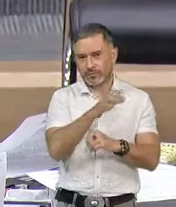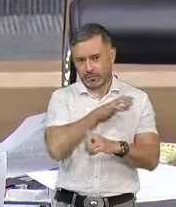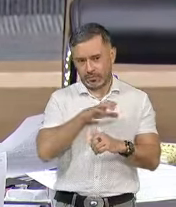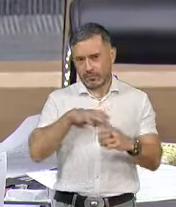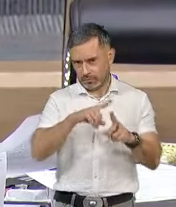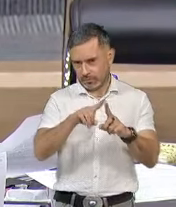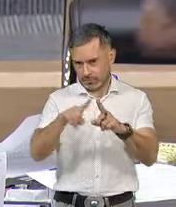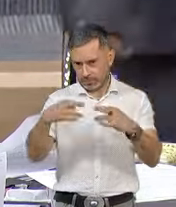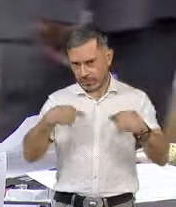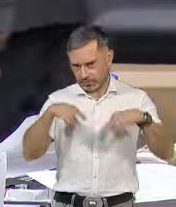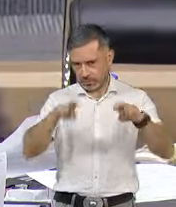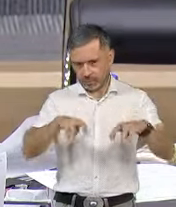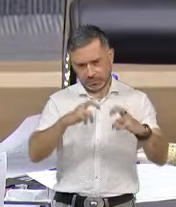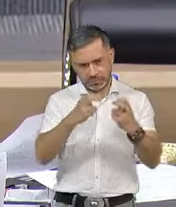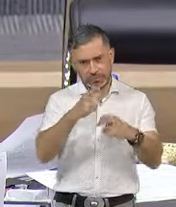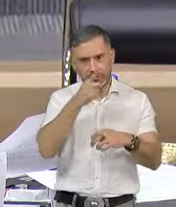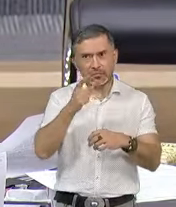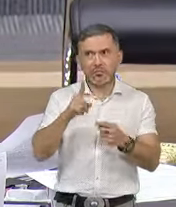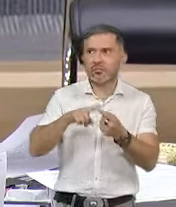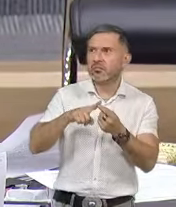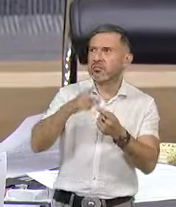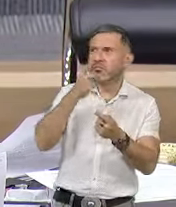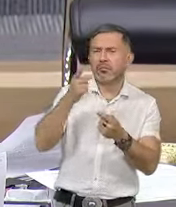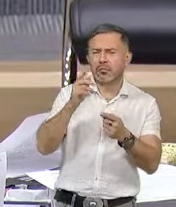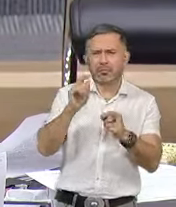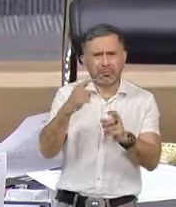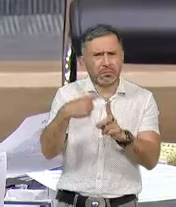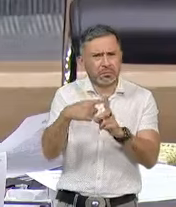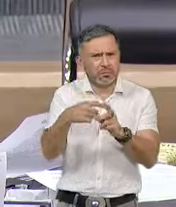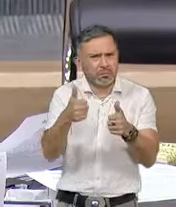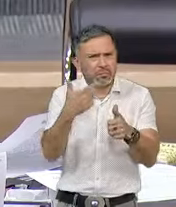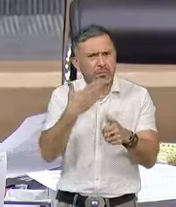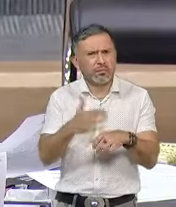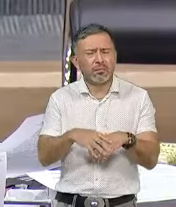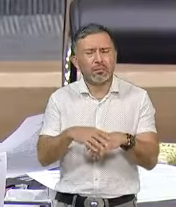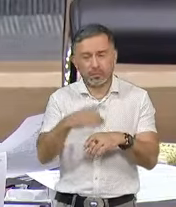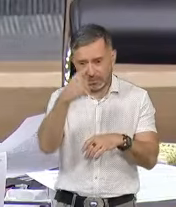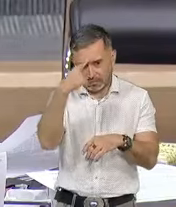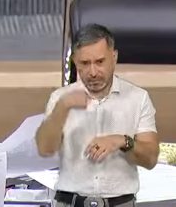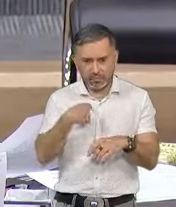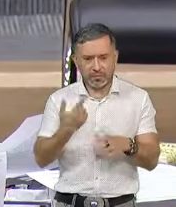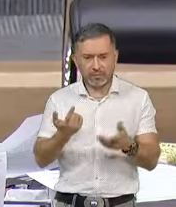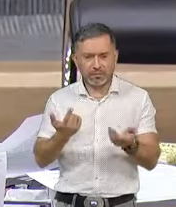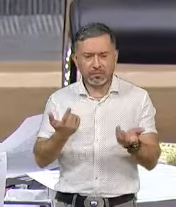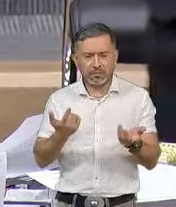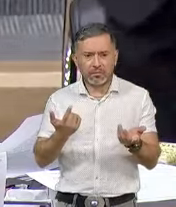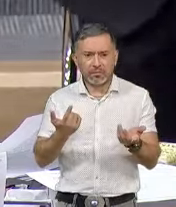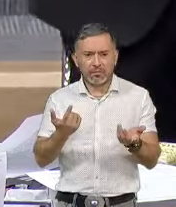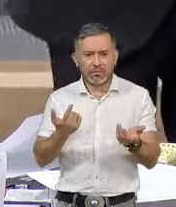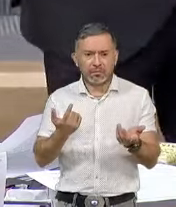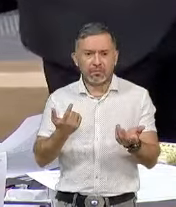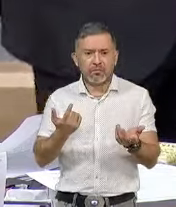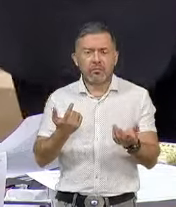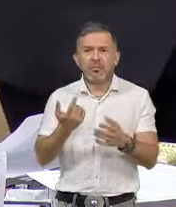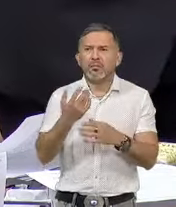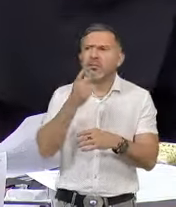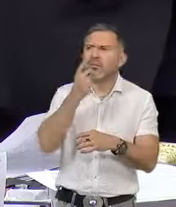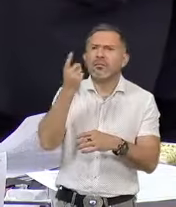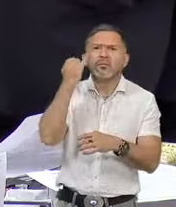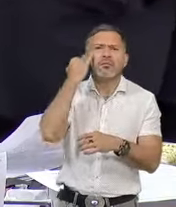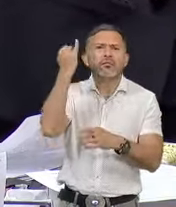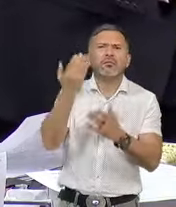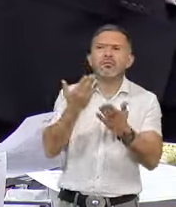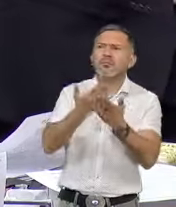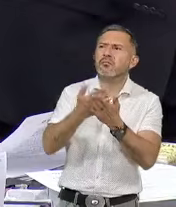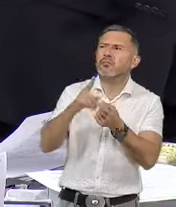que me parecía bueno no conocerlo Porque para mí no cambiaba mi análisis el saber quién hizo